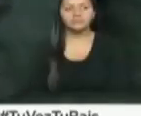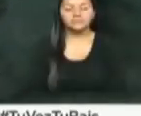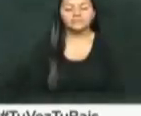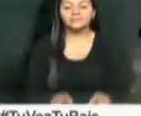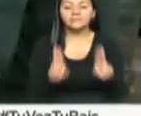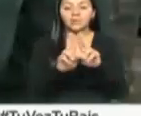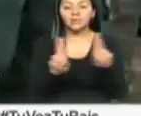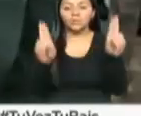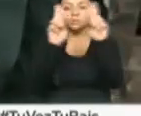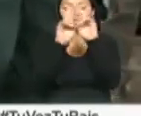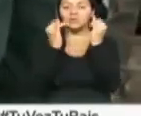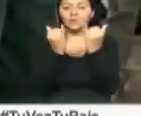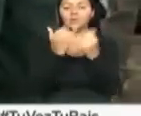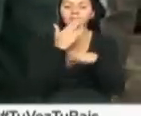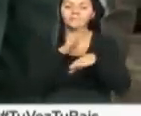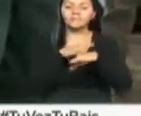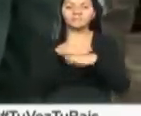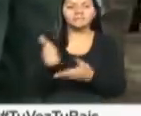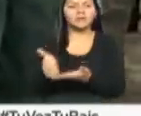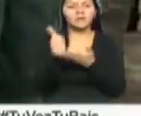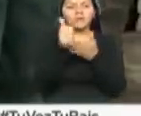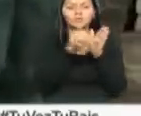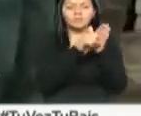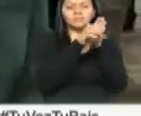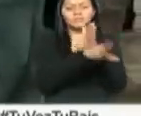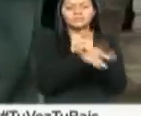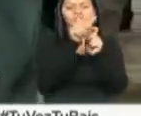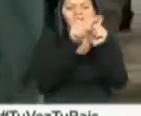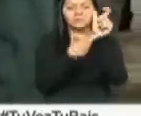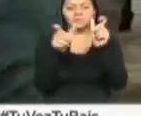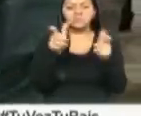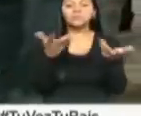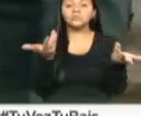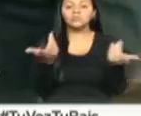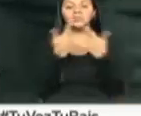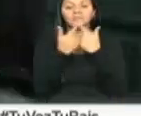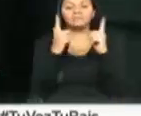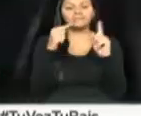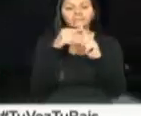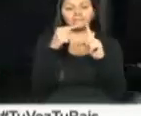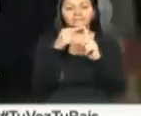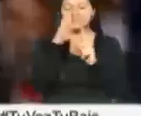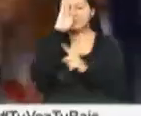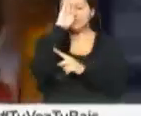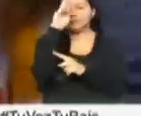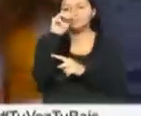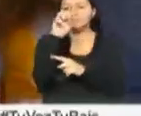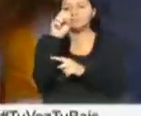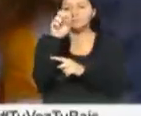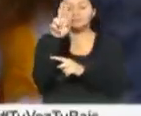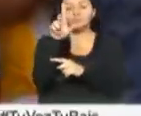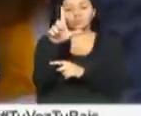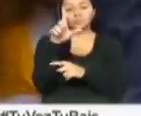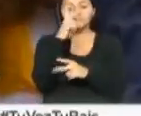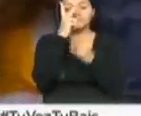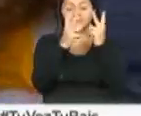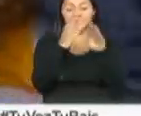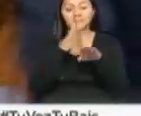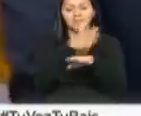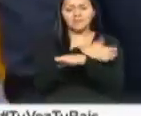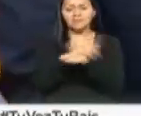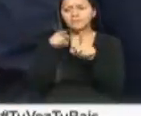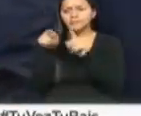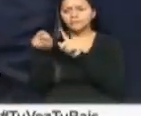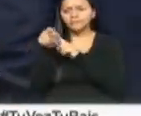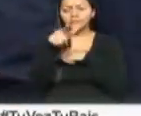Naciones Unidas pide más ayuda humanitaria para los civiles durante la liberación de Mosul. En su primera visita a Bagdad, tras recorrer algunos campos